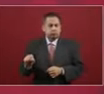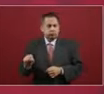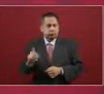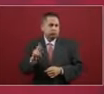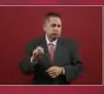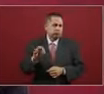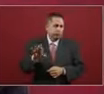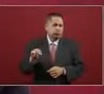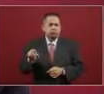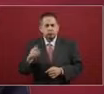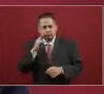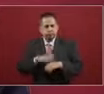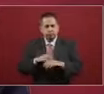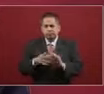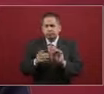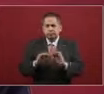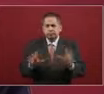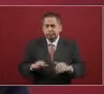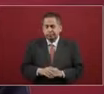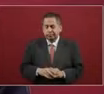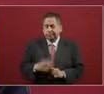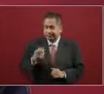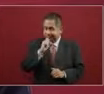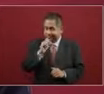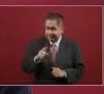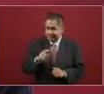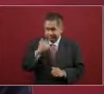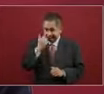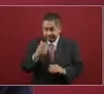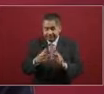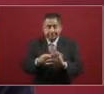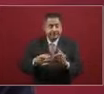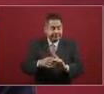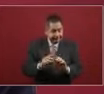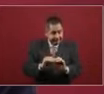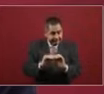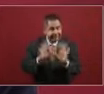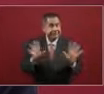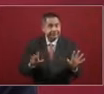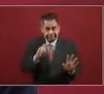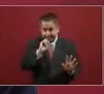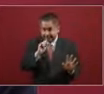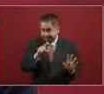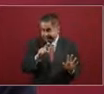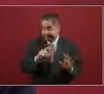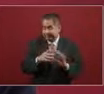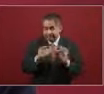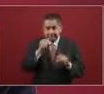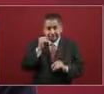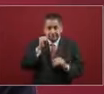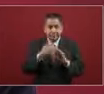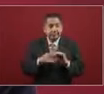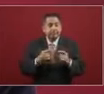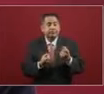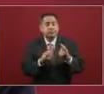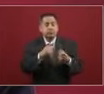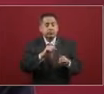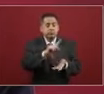para ser más precisos. Por eso también hicimos la aclaración de, en el caso de